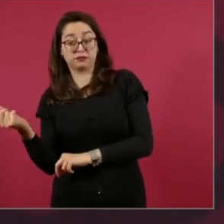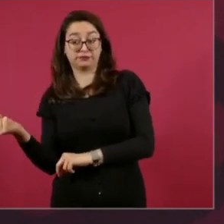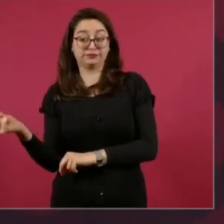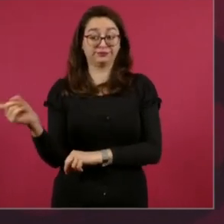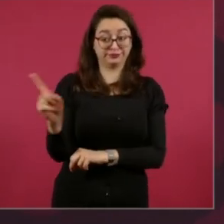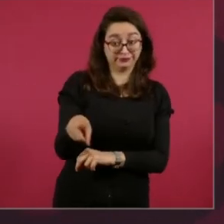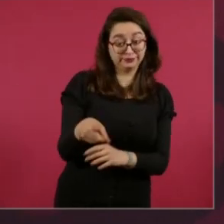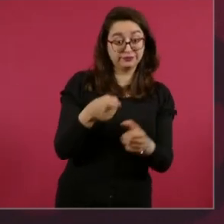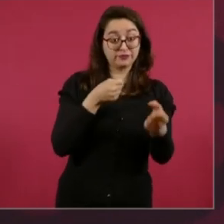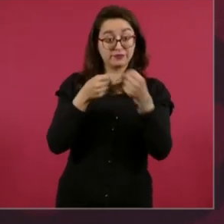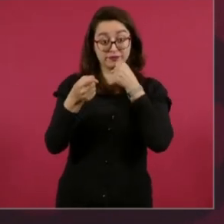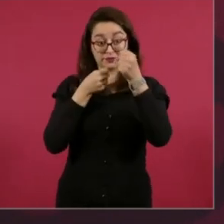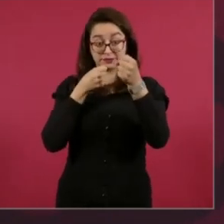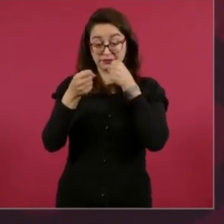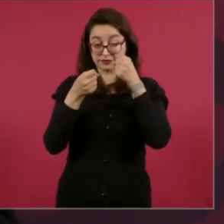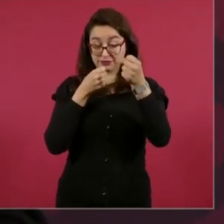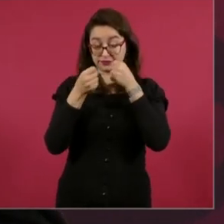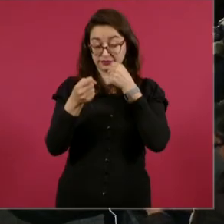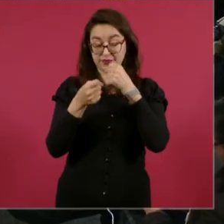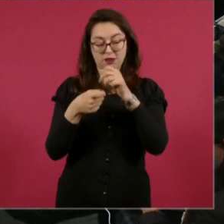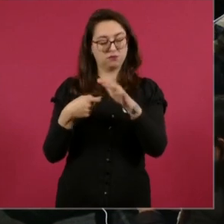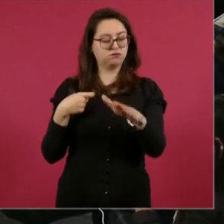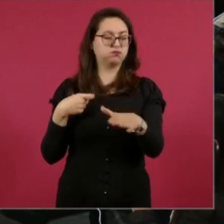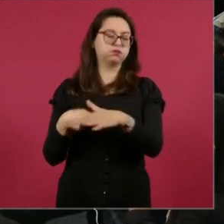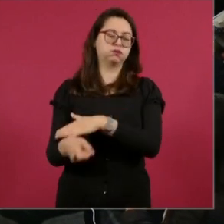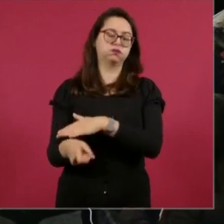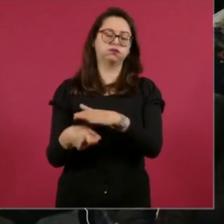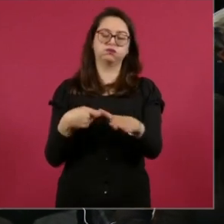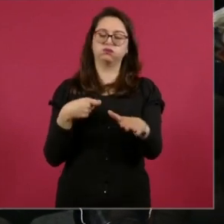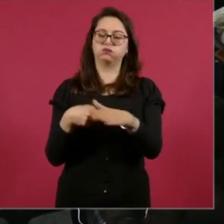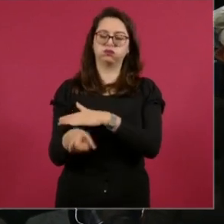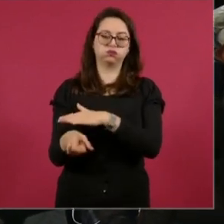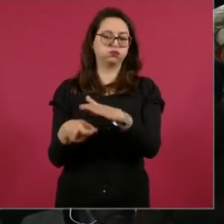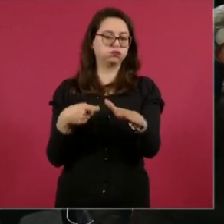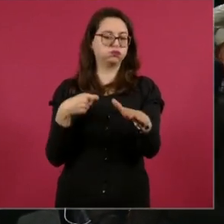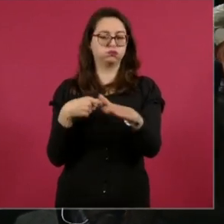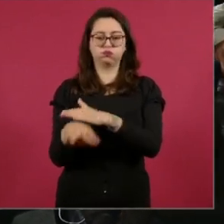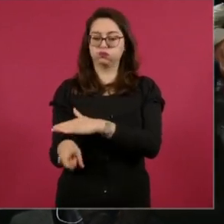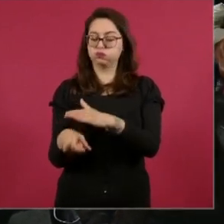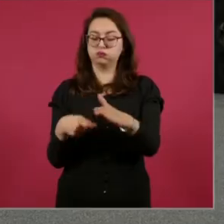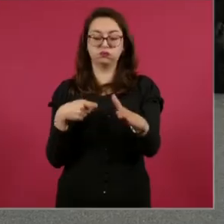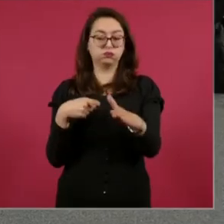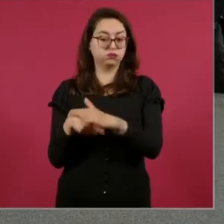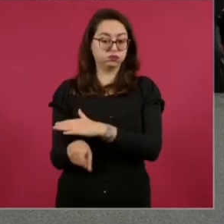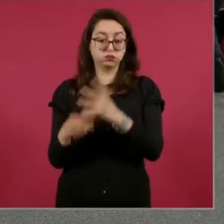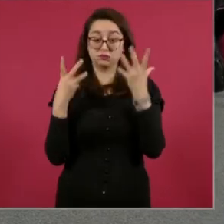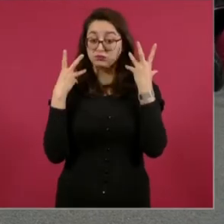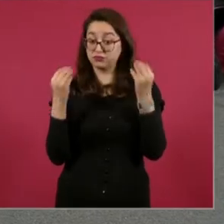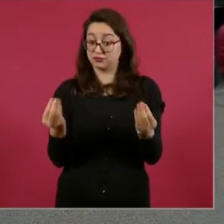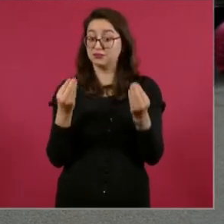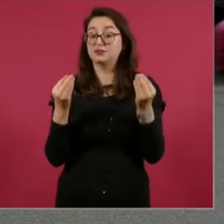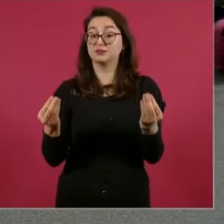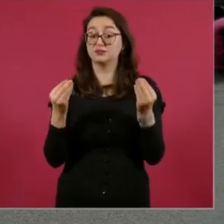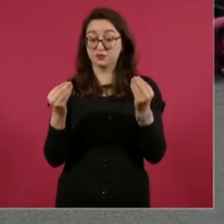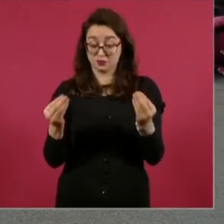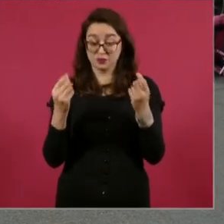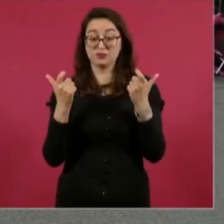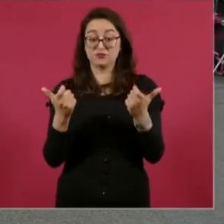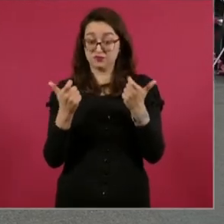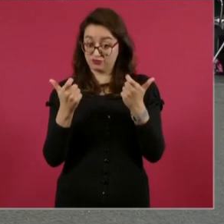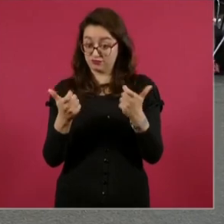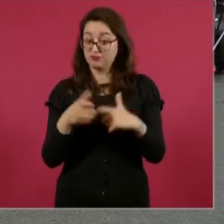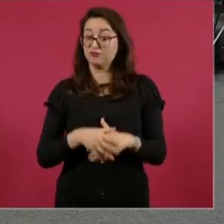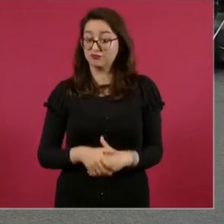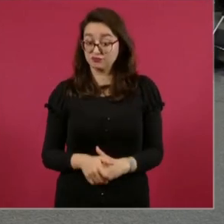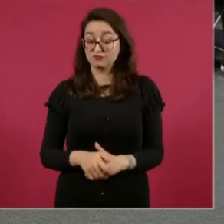recibían muchísimo dinero del gobierno. Bueno, el